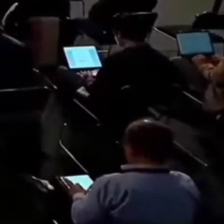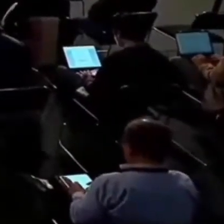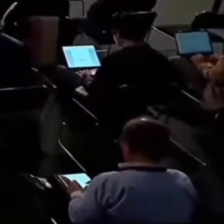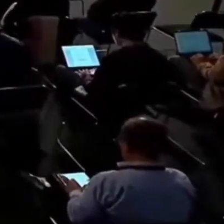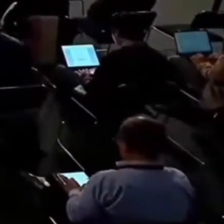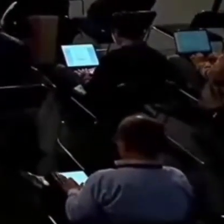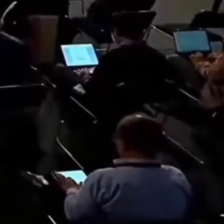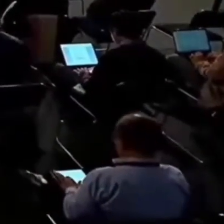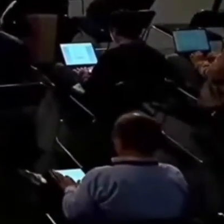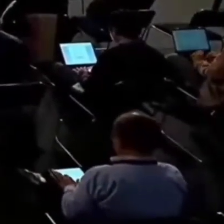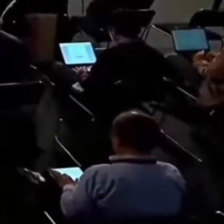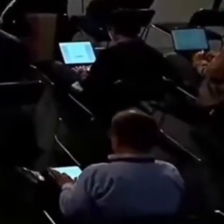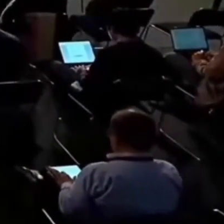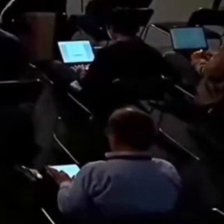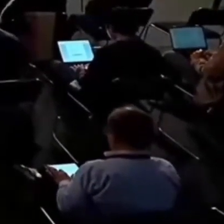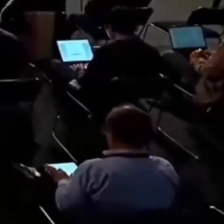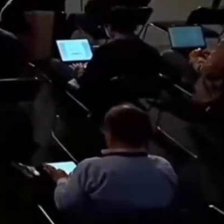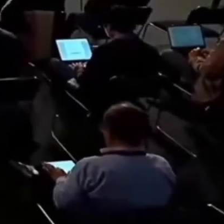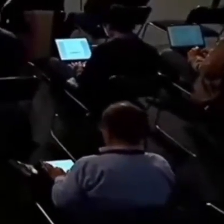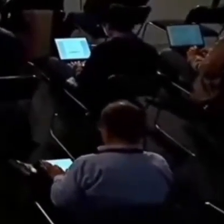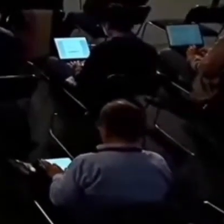solo el mantenimiento.